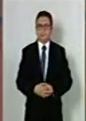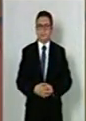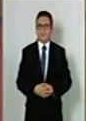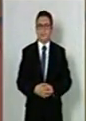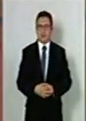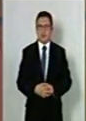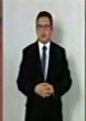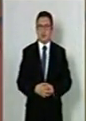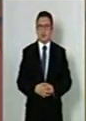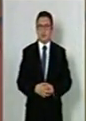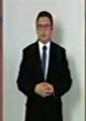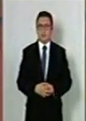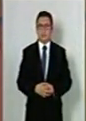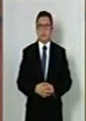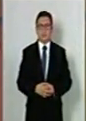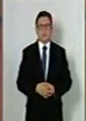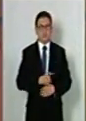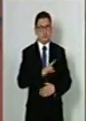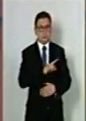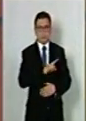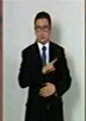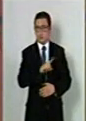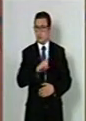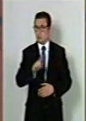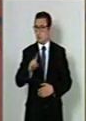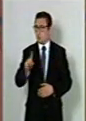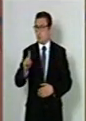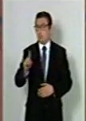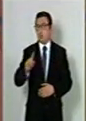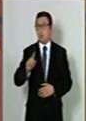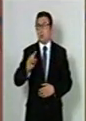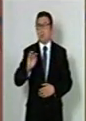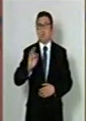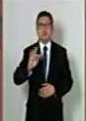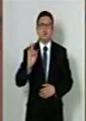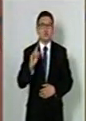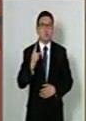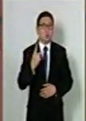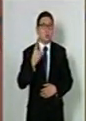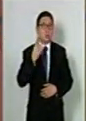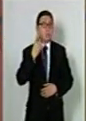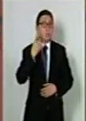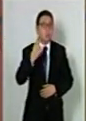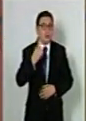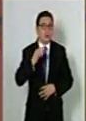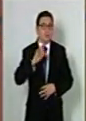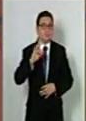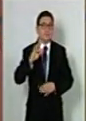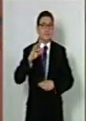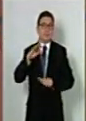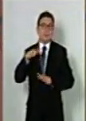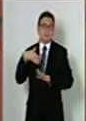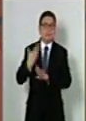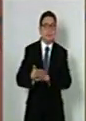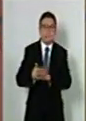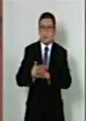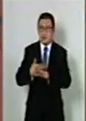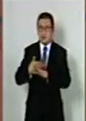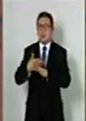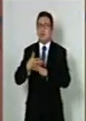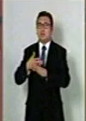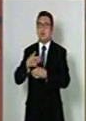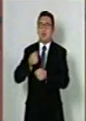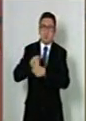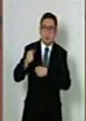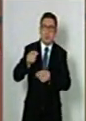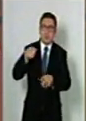¿alguien de ustedes ha sufrido lo que es el delito, la agresión